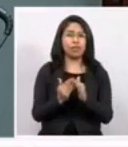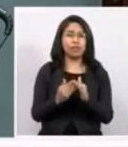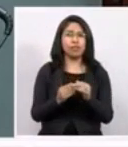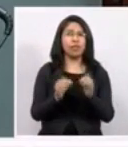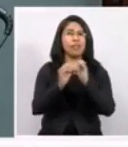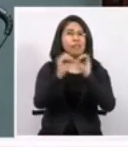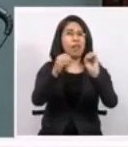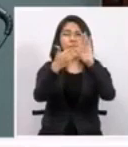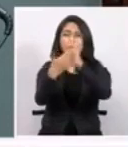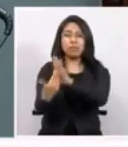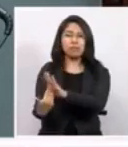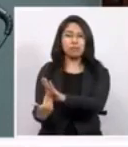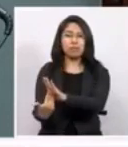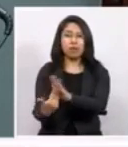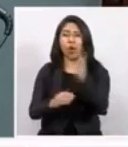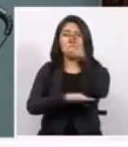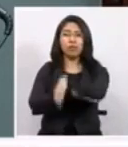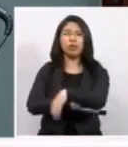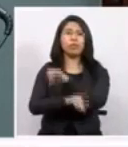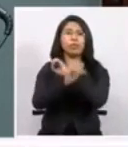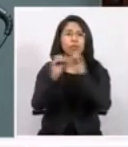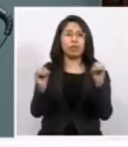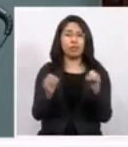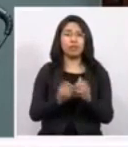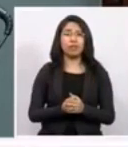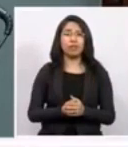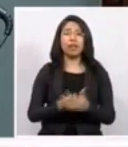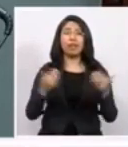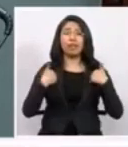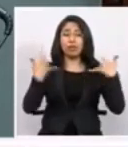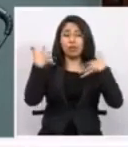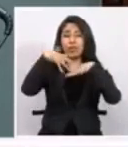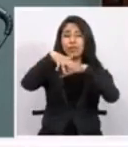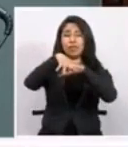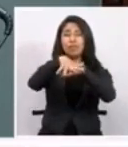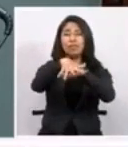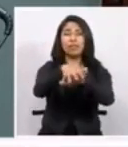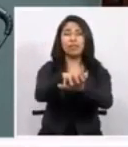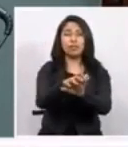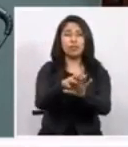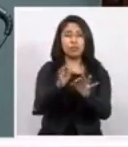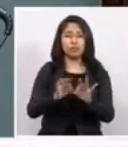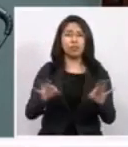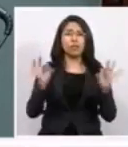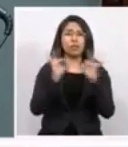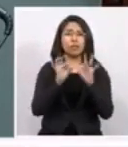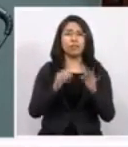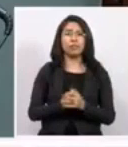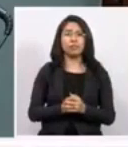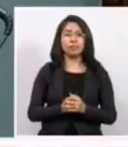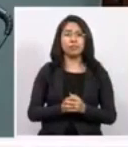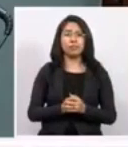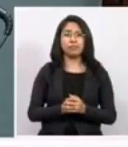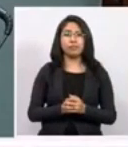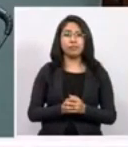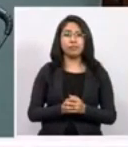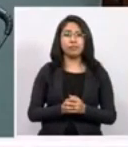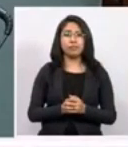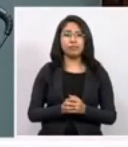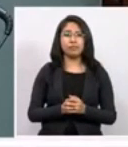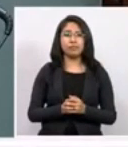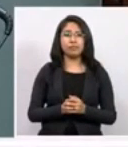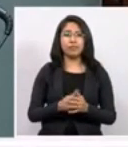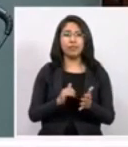forma de subordinación. Apostamos por una integración emancipadora y no subordinada